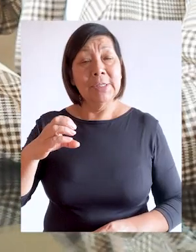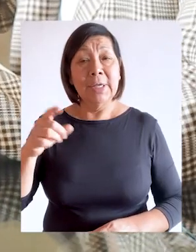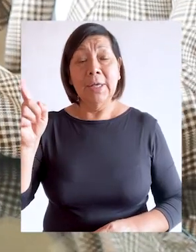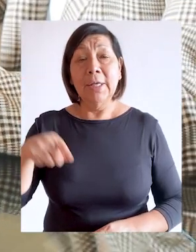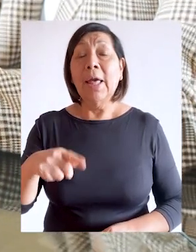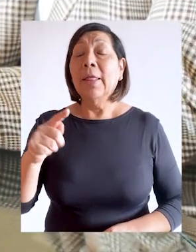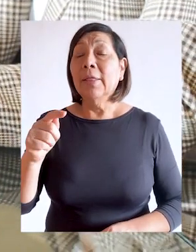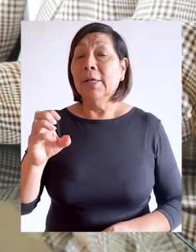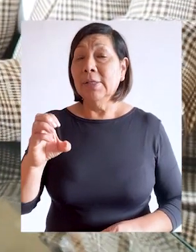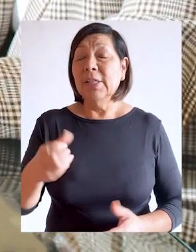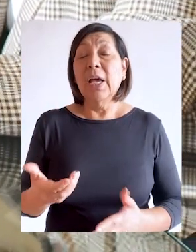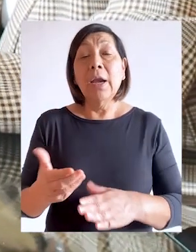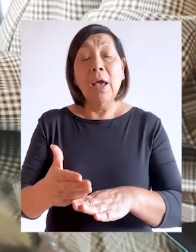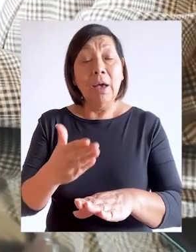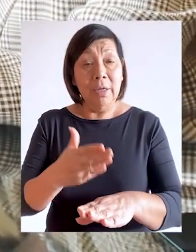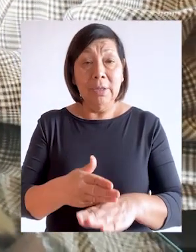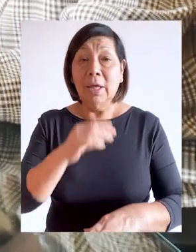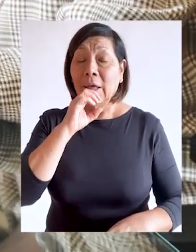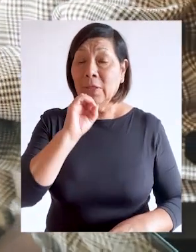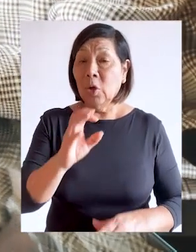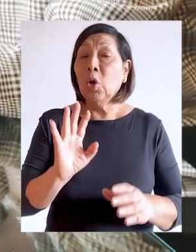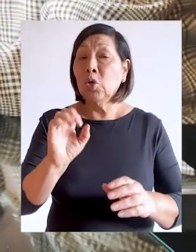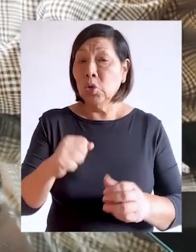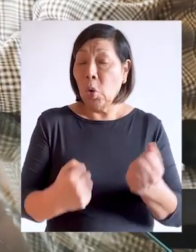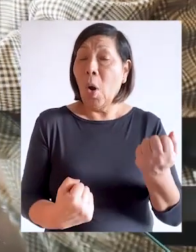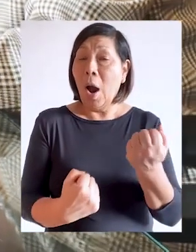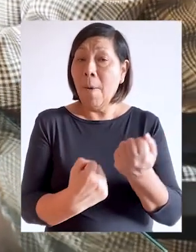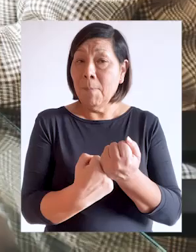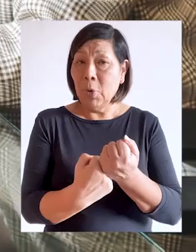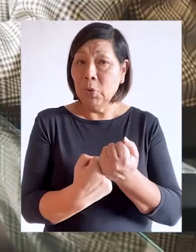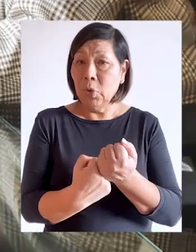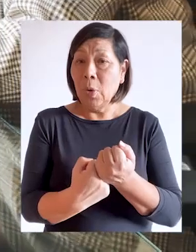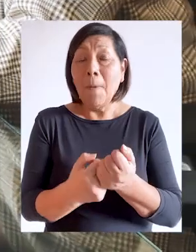5436-2014-PHC/TC, ante lo cual manifestó su apoyo para contribuir a la